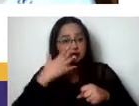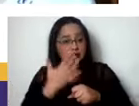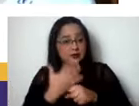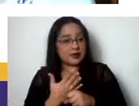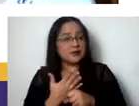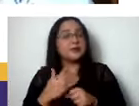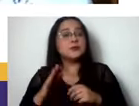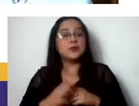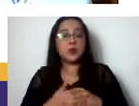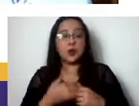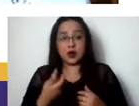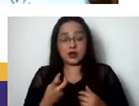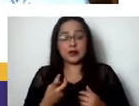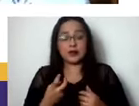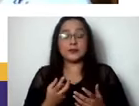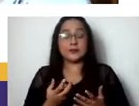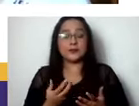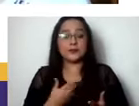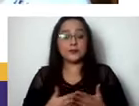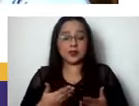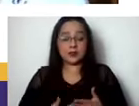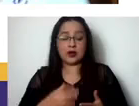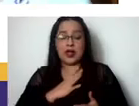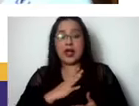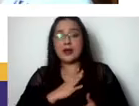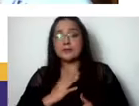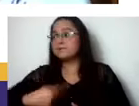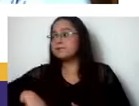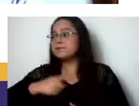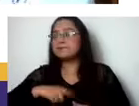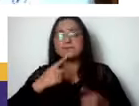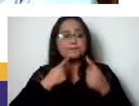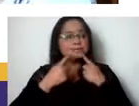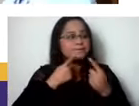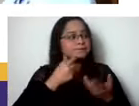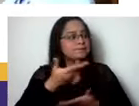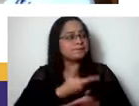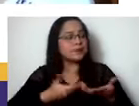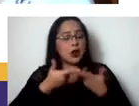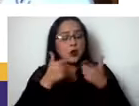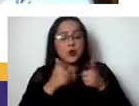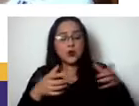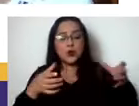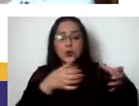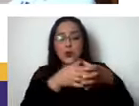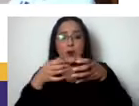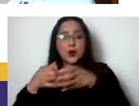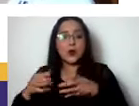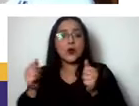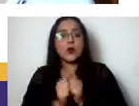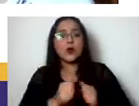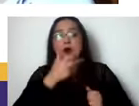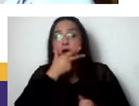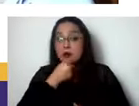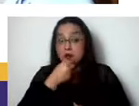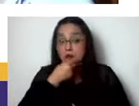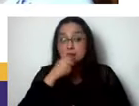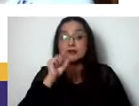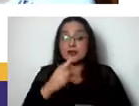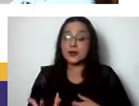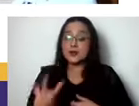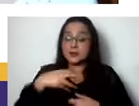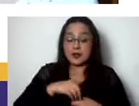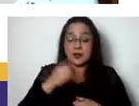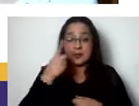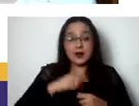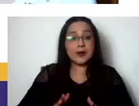que es más bien tener conversaciones pues, colectivas con ellos mismos, porque el cuidado